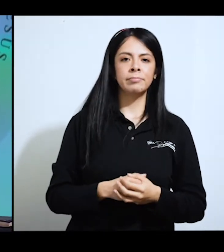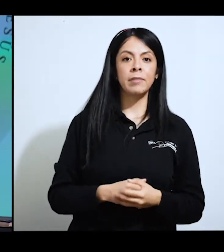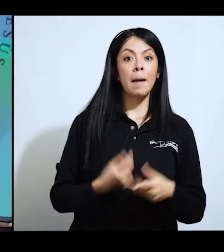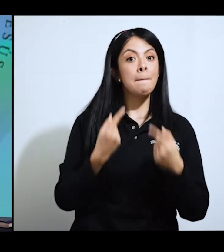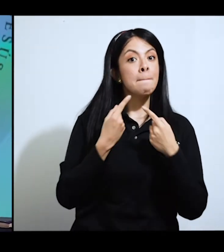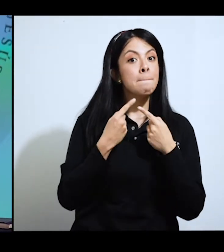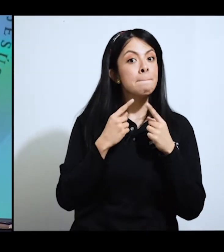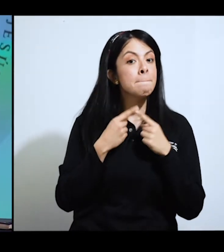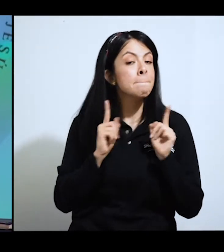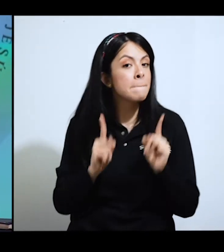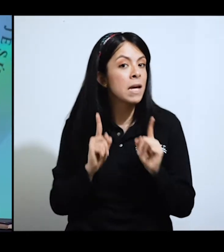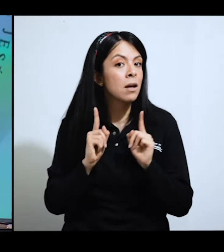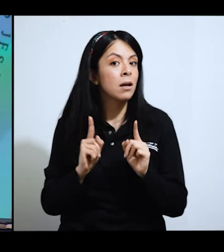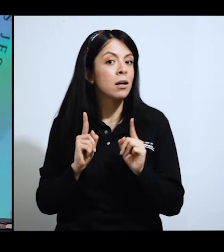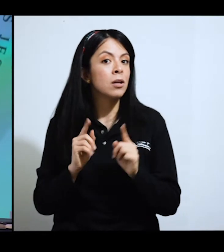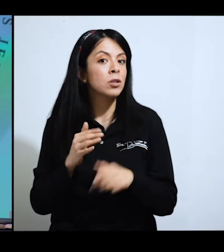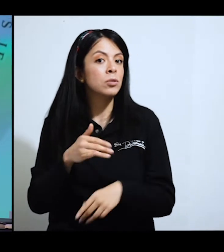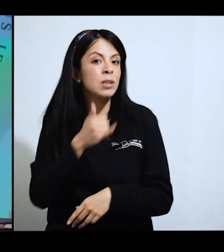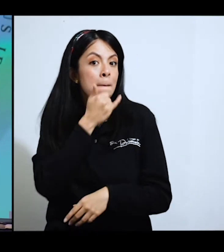que encontramos en la Biblia.